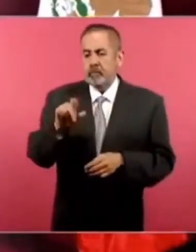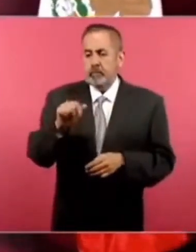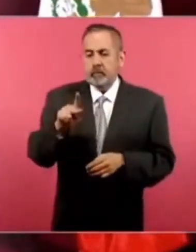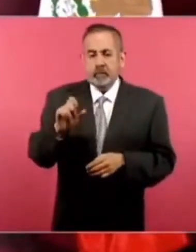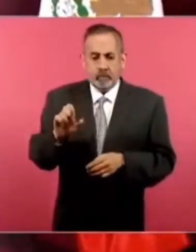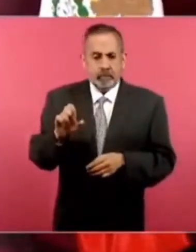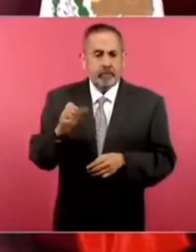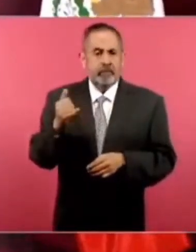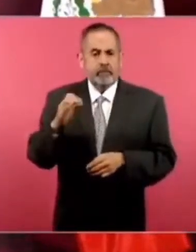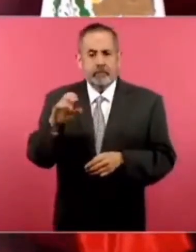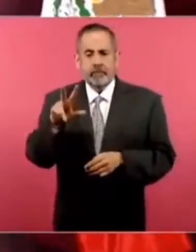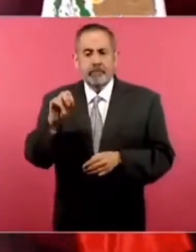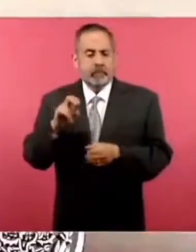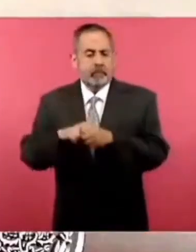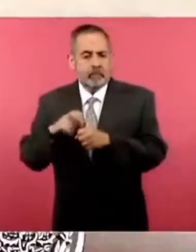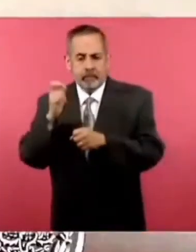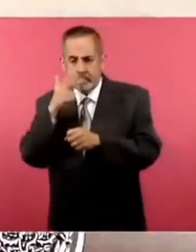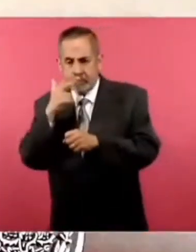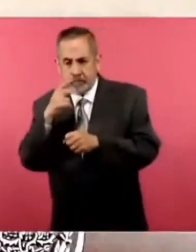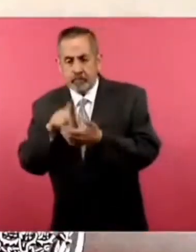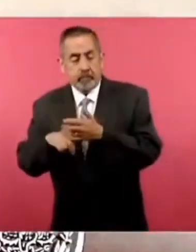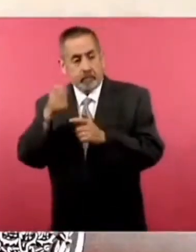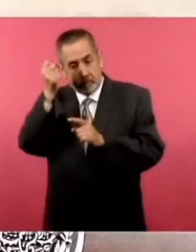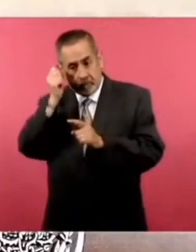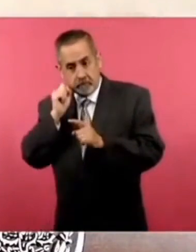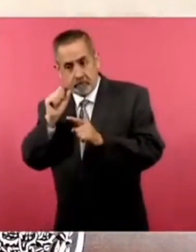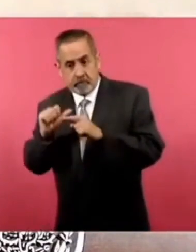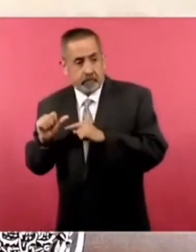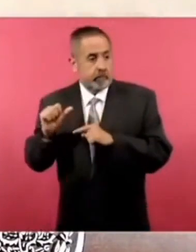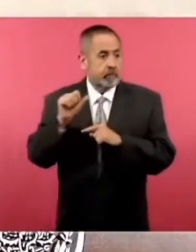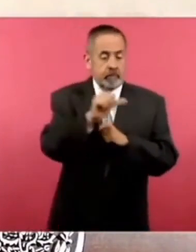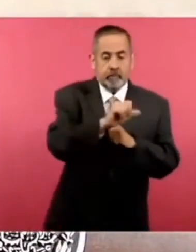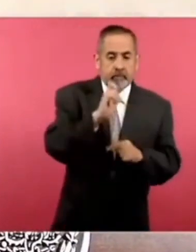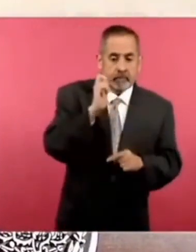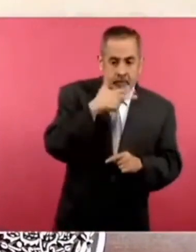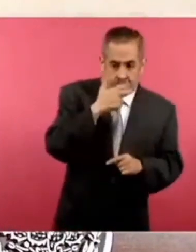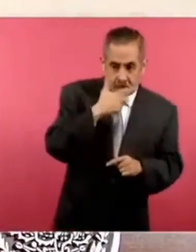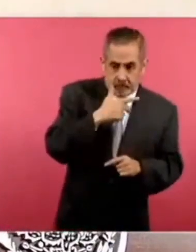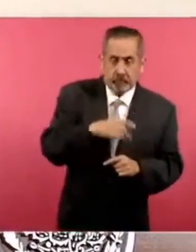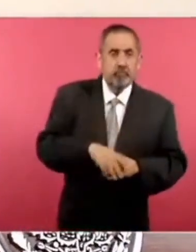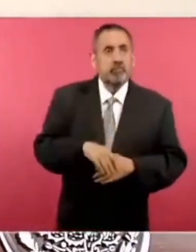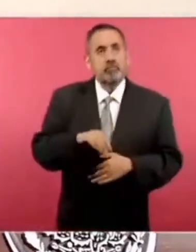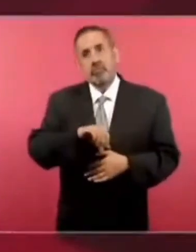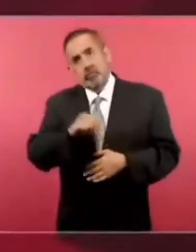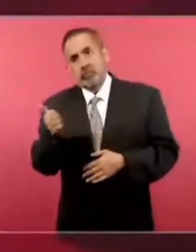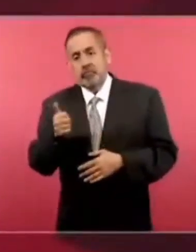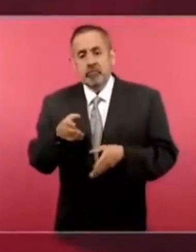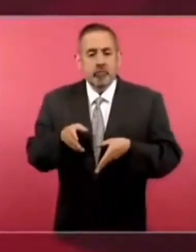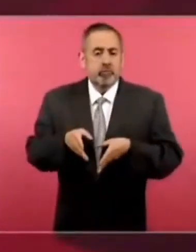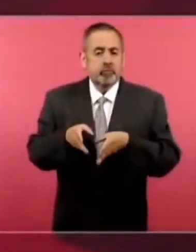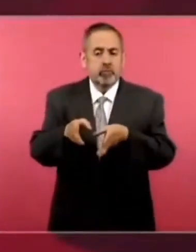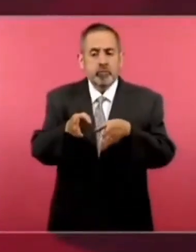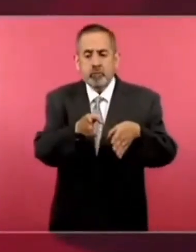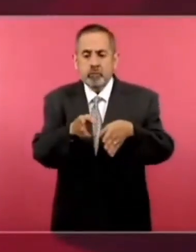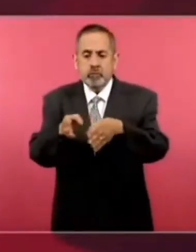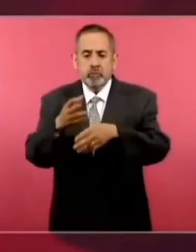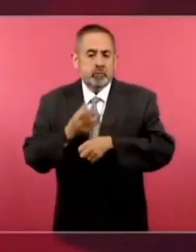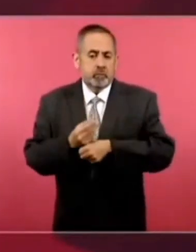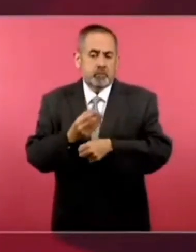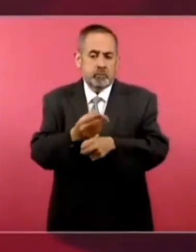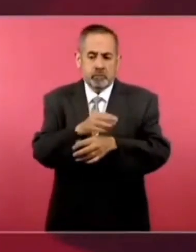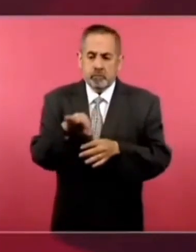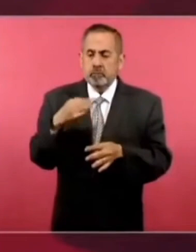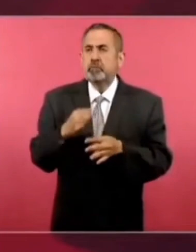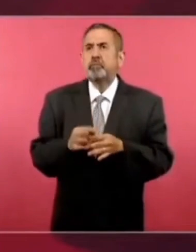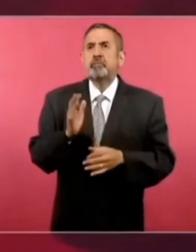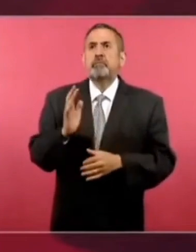Chihuahua, desde Sinaloa a Chihuahua, y luego otro que ya terminamos también